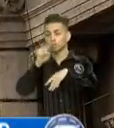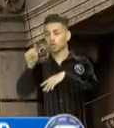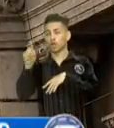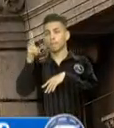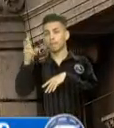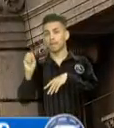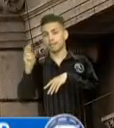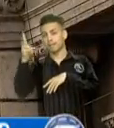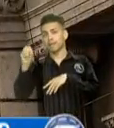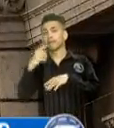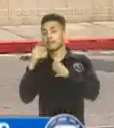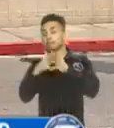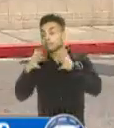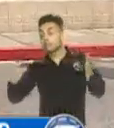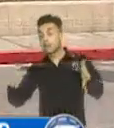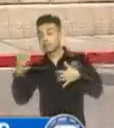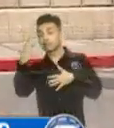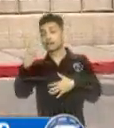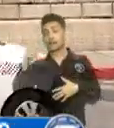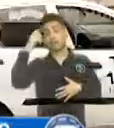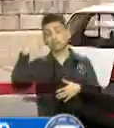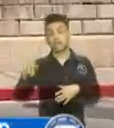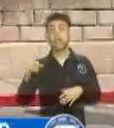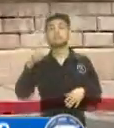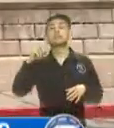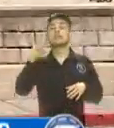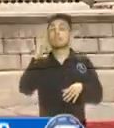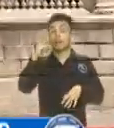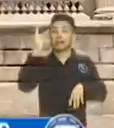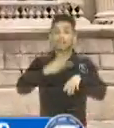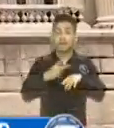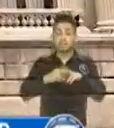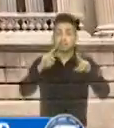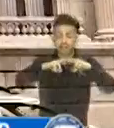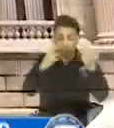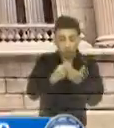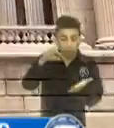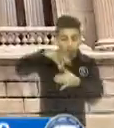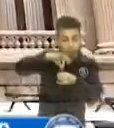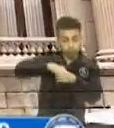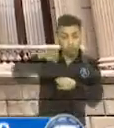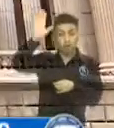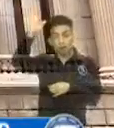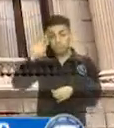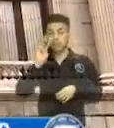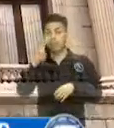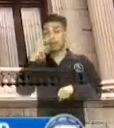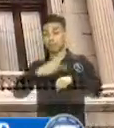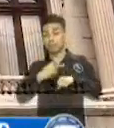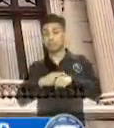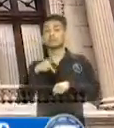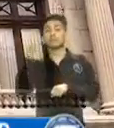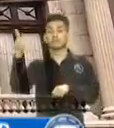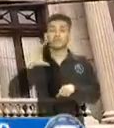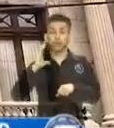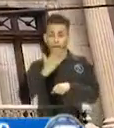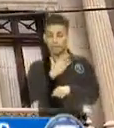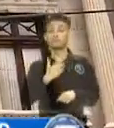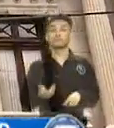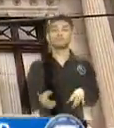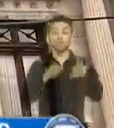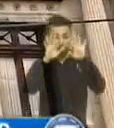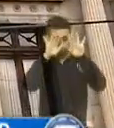calamidad se dio luego de tres debates en el organismo legislativo en la redacción final que se realizó del